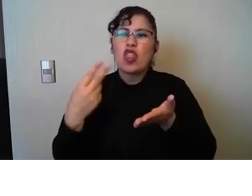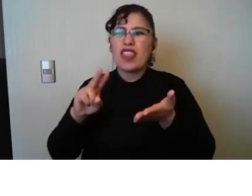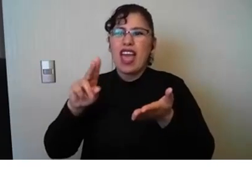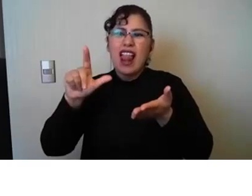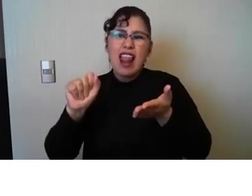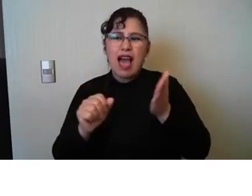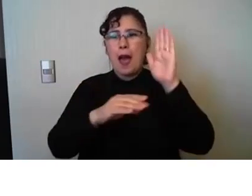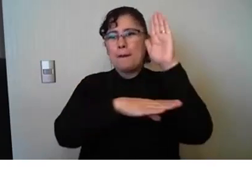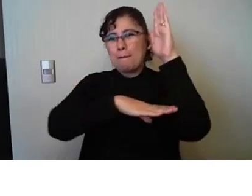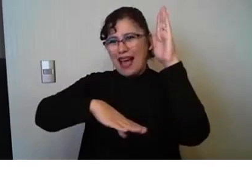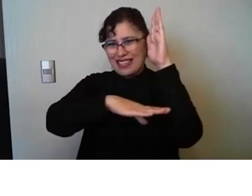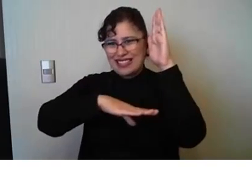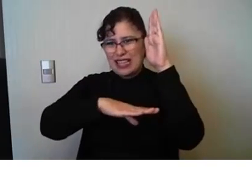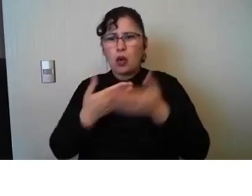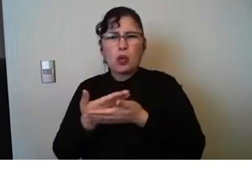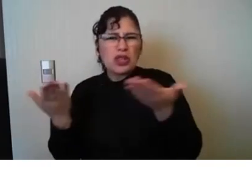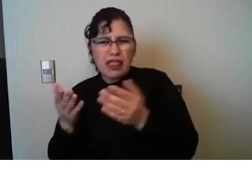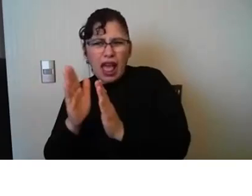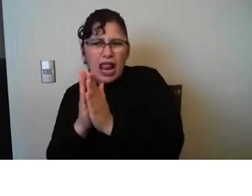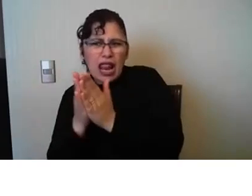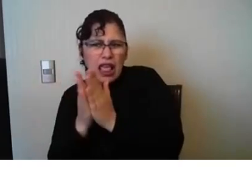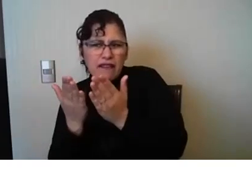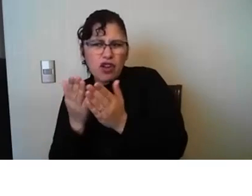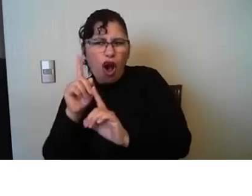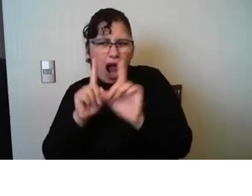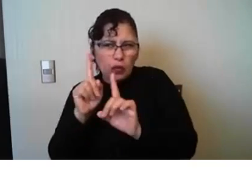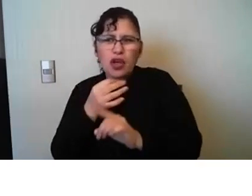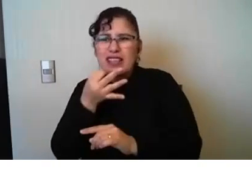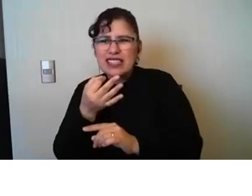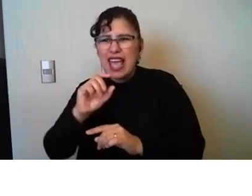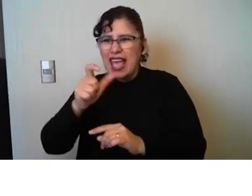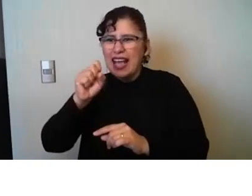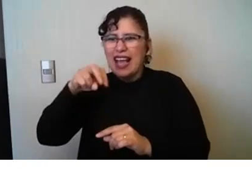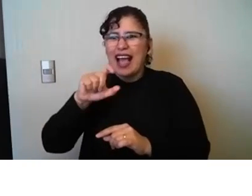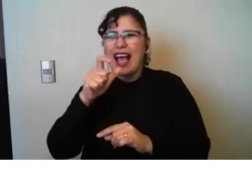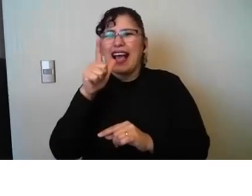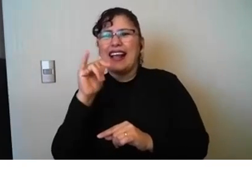literatura, ustedes lo van a encontrar con el nombre de ganglios de la base.